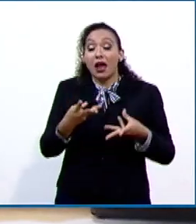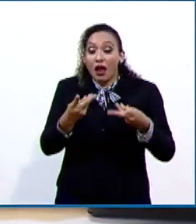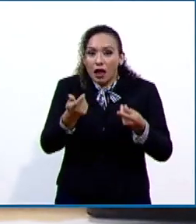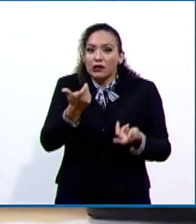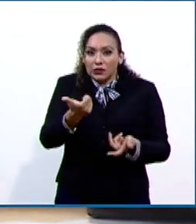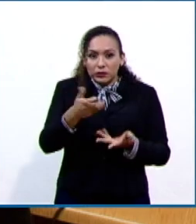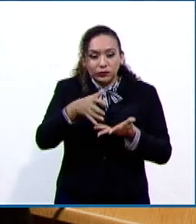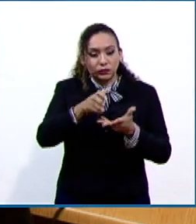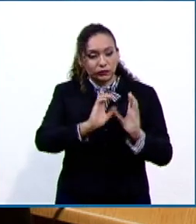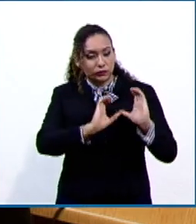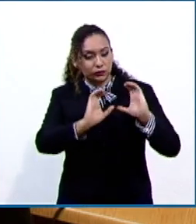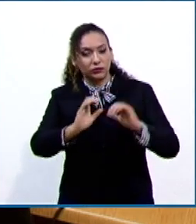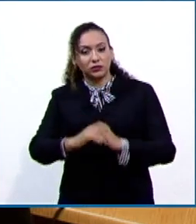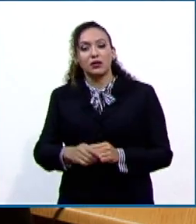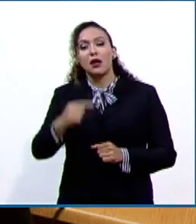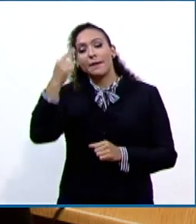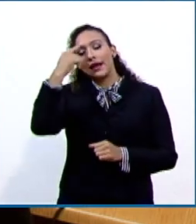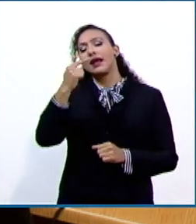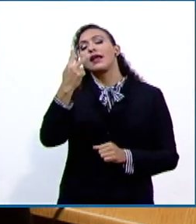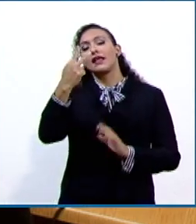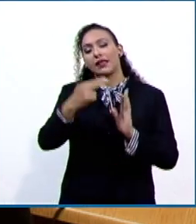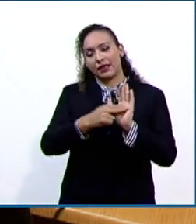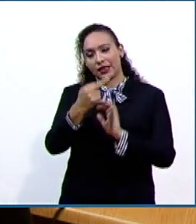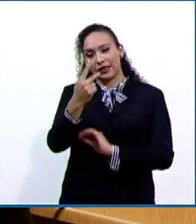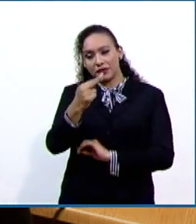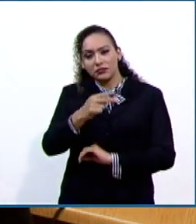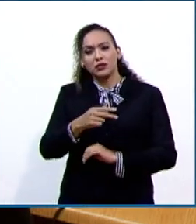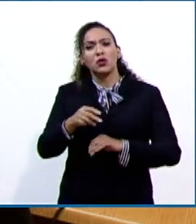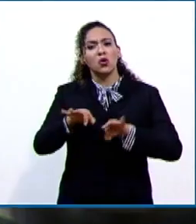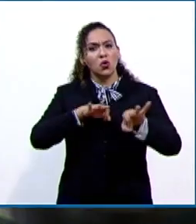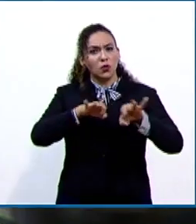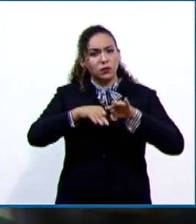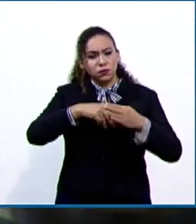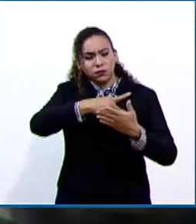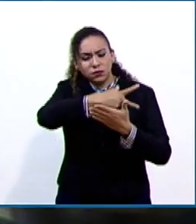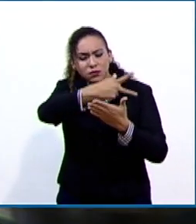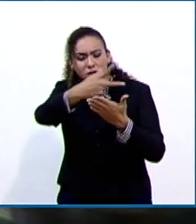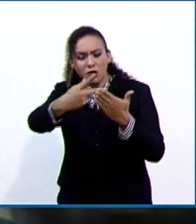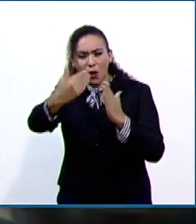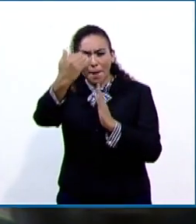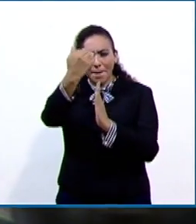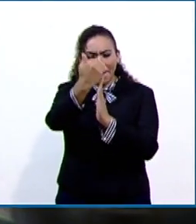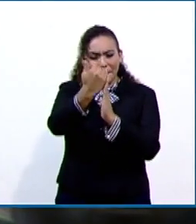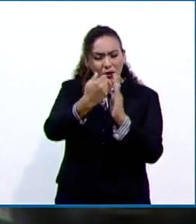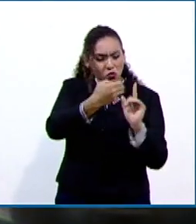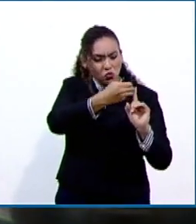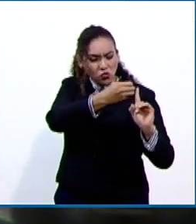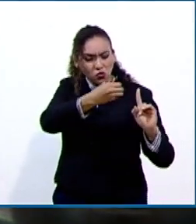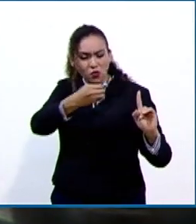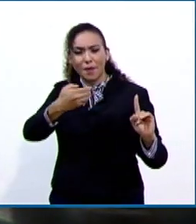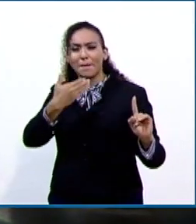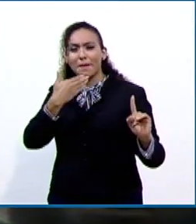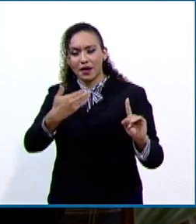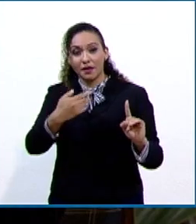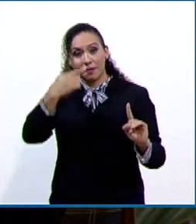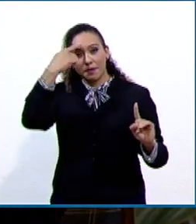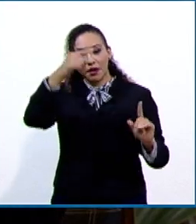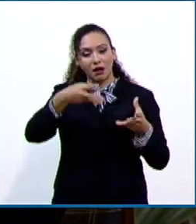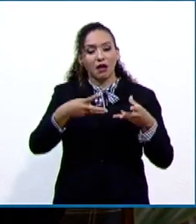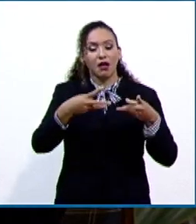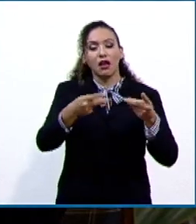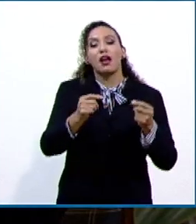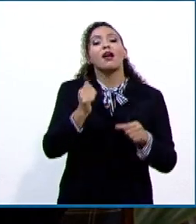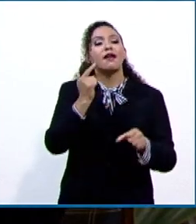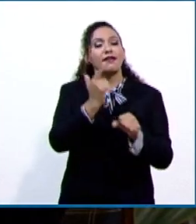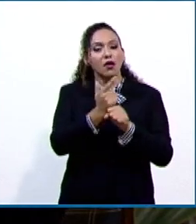Explicó que para 2025, con base en un riguroso ejercicio de planeación, programación y presupuestación, se identificaron los